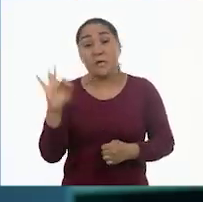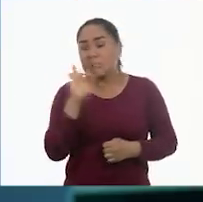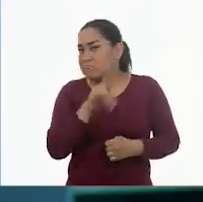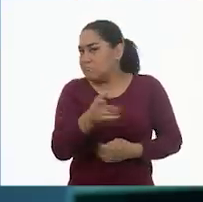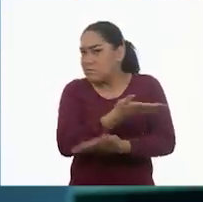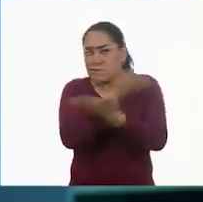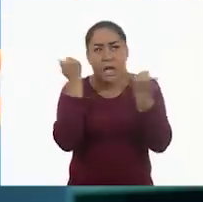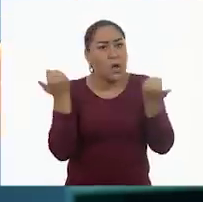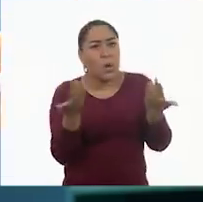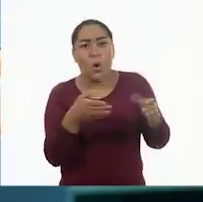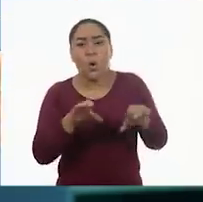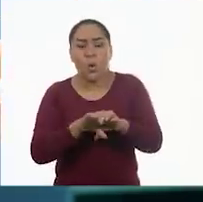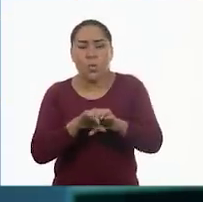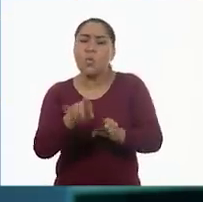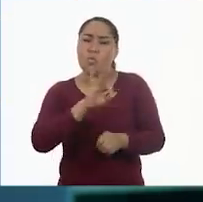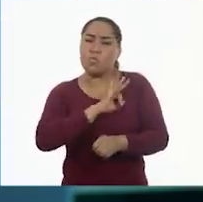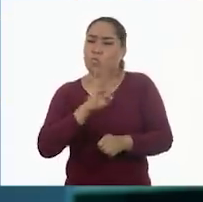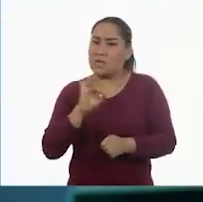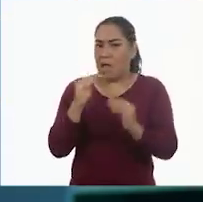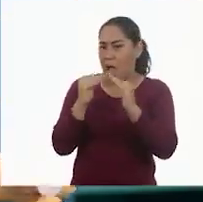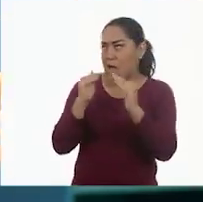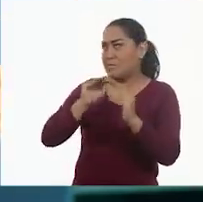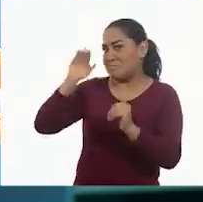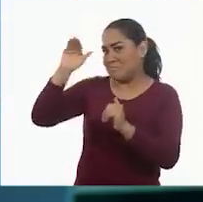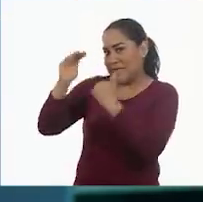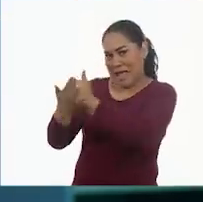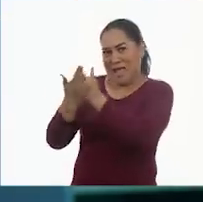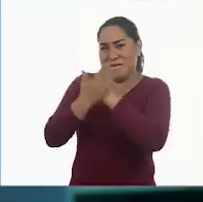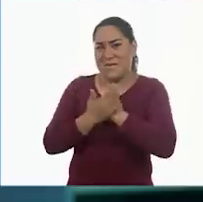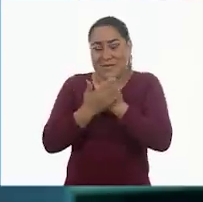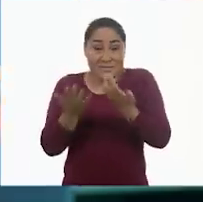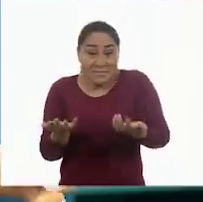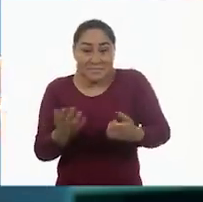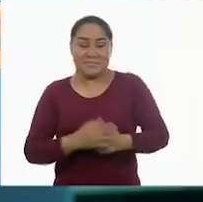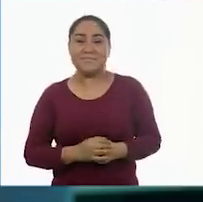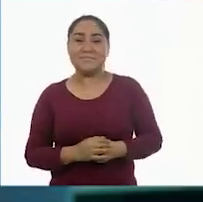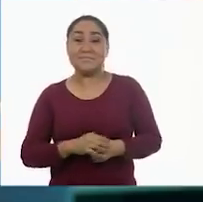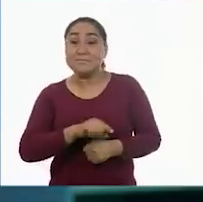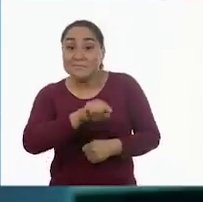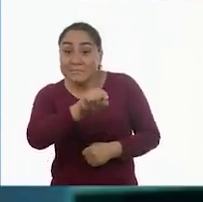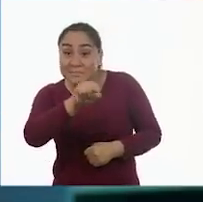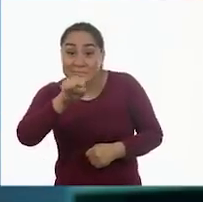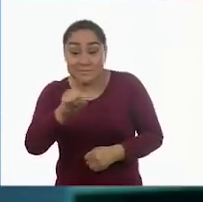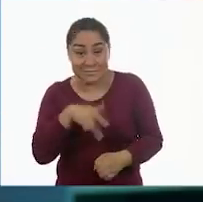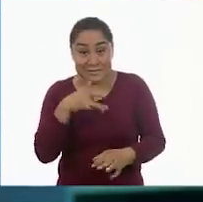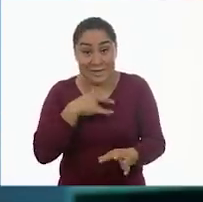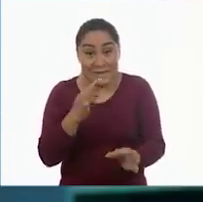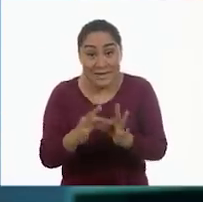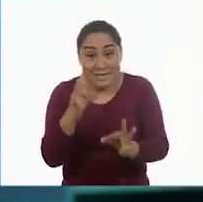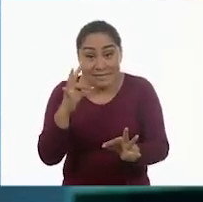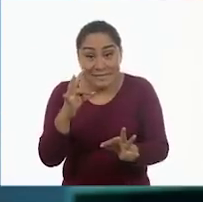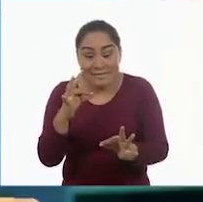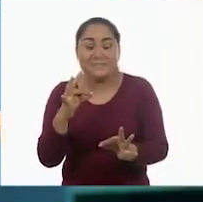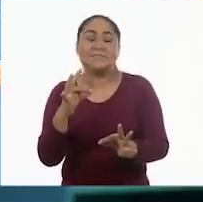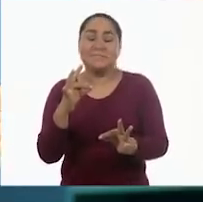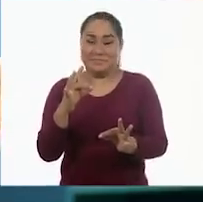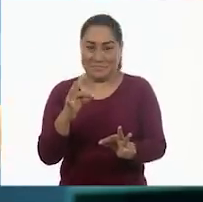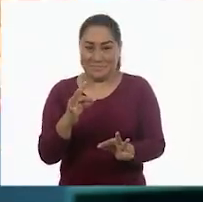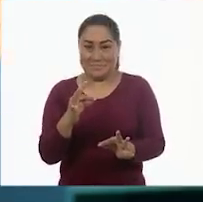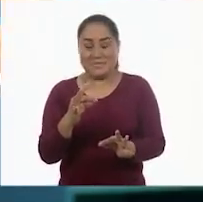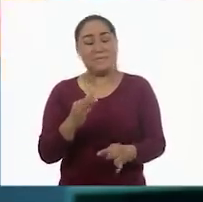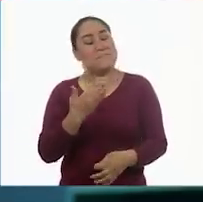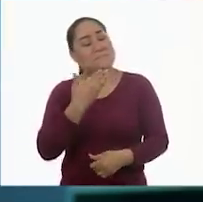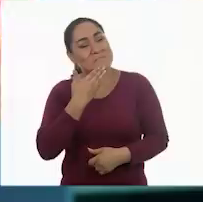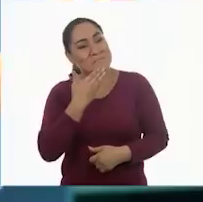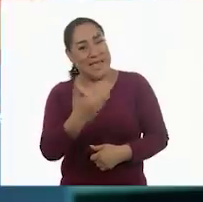sabes cómo hacerlo, pide ayuda en casa. ¿Lista? ¿Listo?